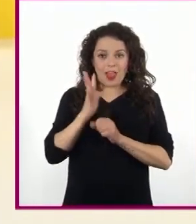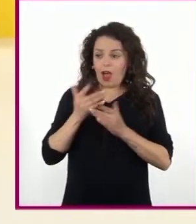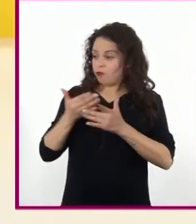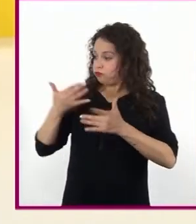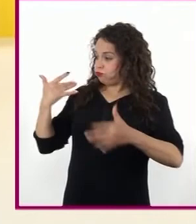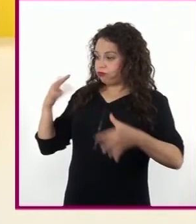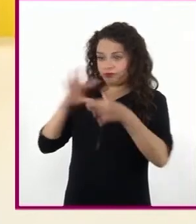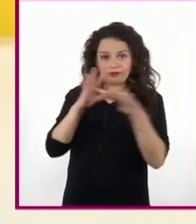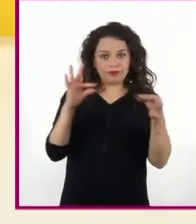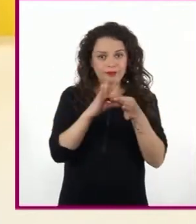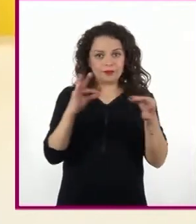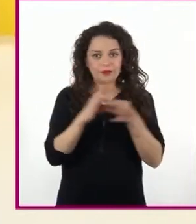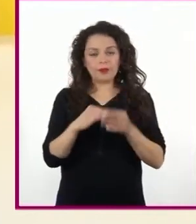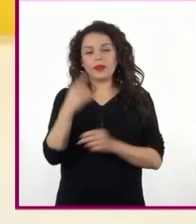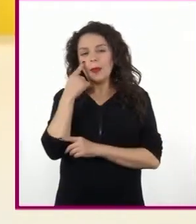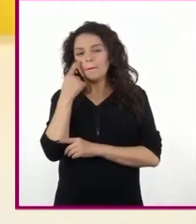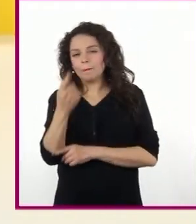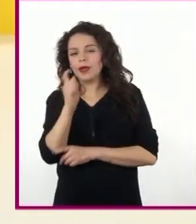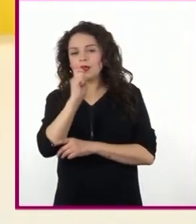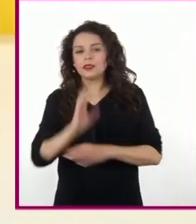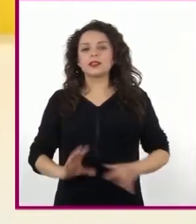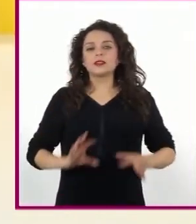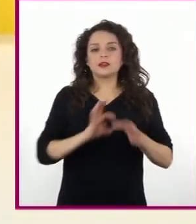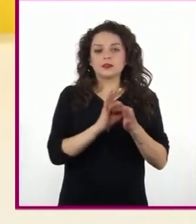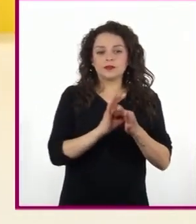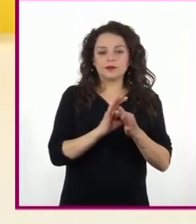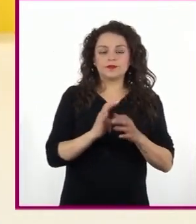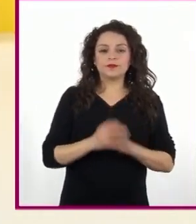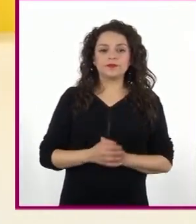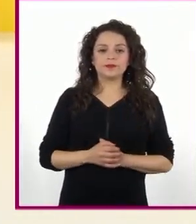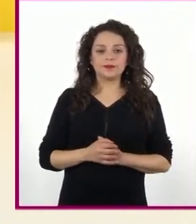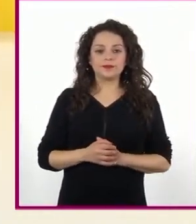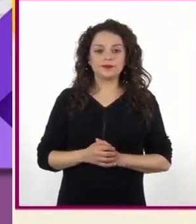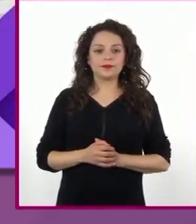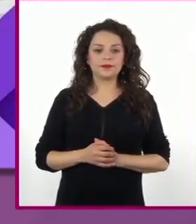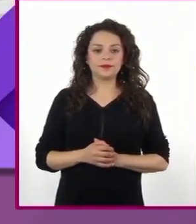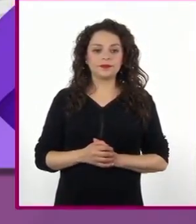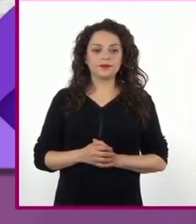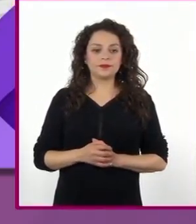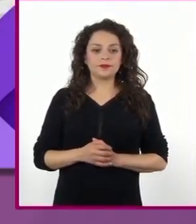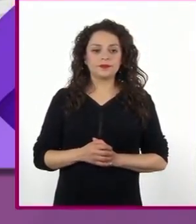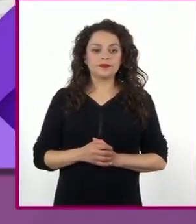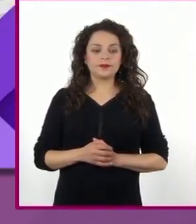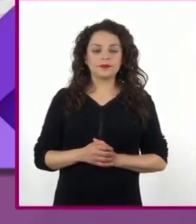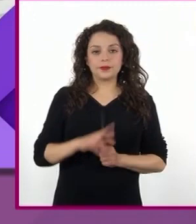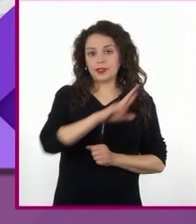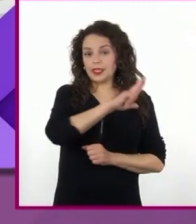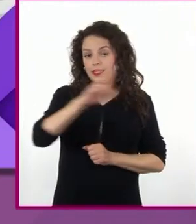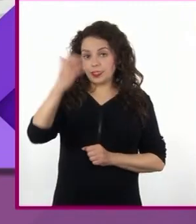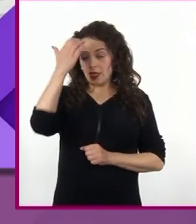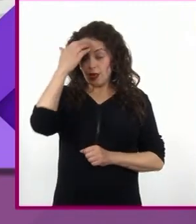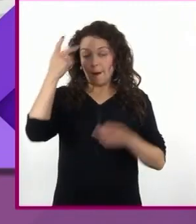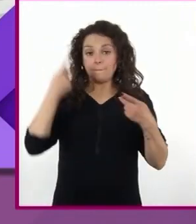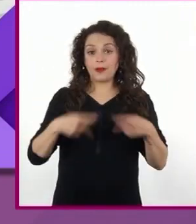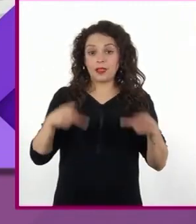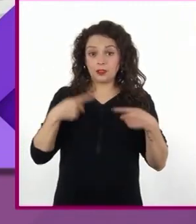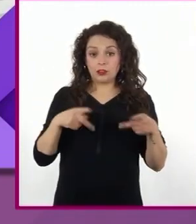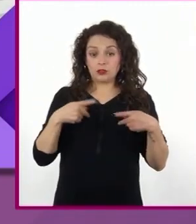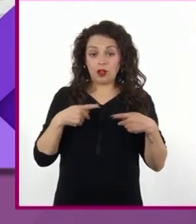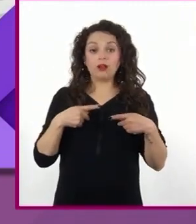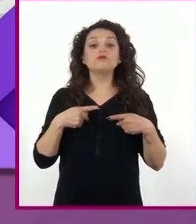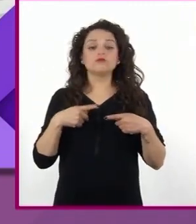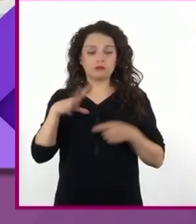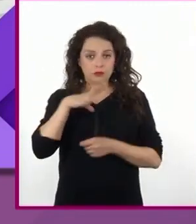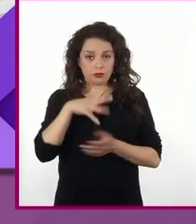algunos aspectos relacionados con la cultura incluyente e intercultural. reconocer que las personas somos sujetos